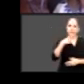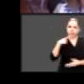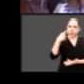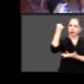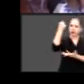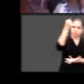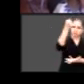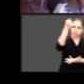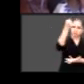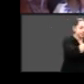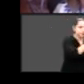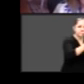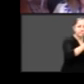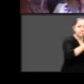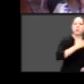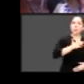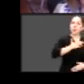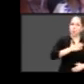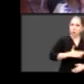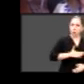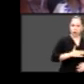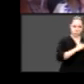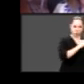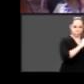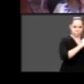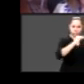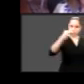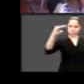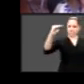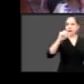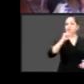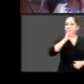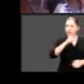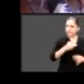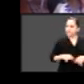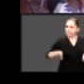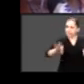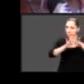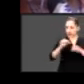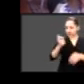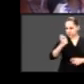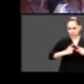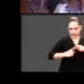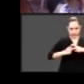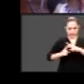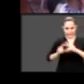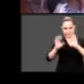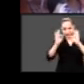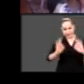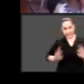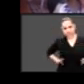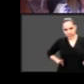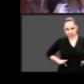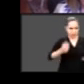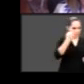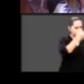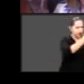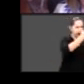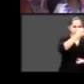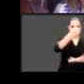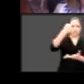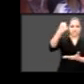además más inteligente en términos financieros ese es otro gran trabajo que todavía tenemos